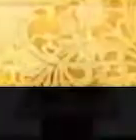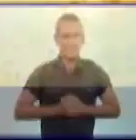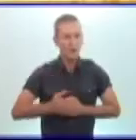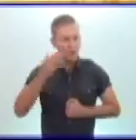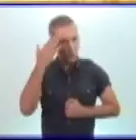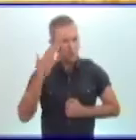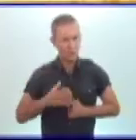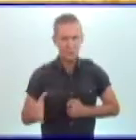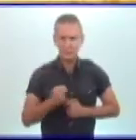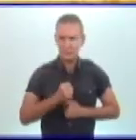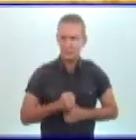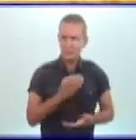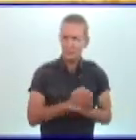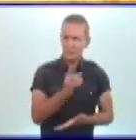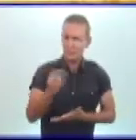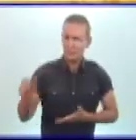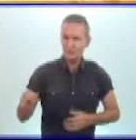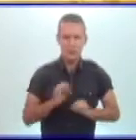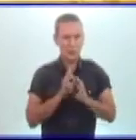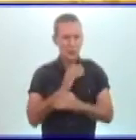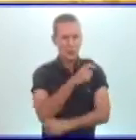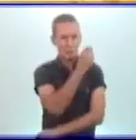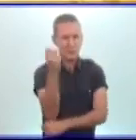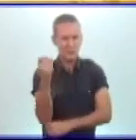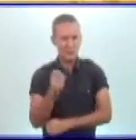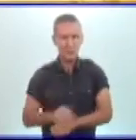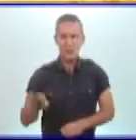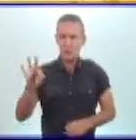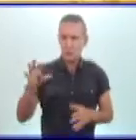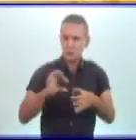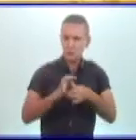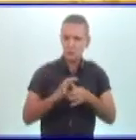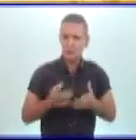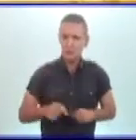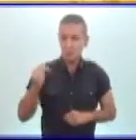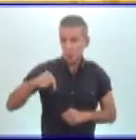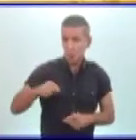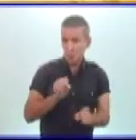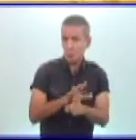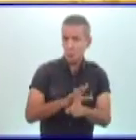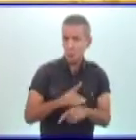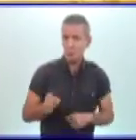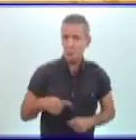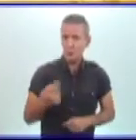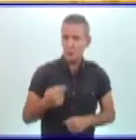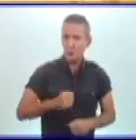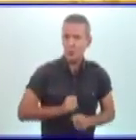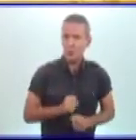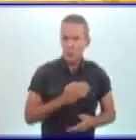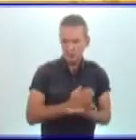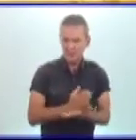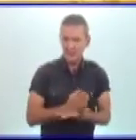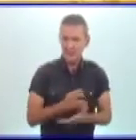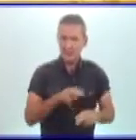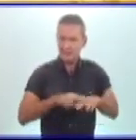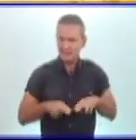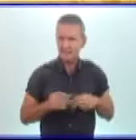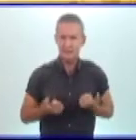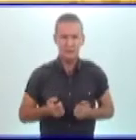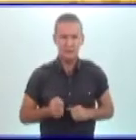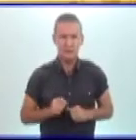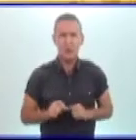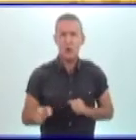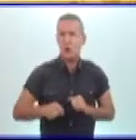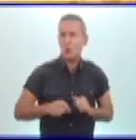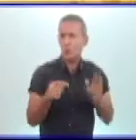Un saludo tengan todos estudiantes y profesores de octavo grado. Hoy iniciamos nuestras clases de historia con una peculiaridad